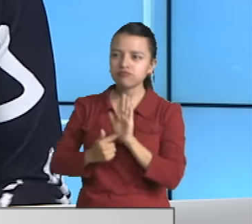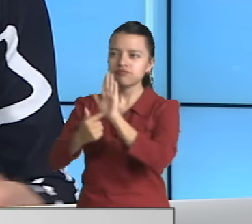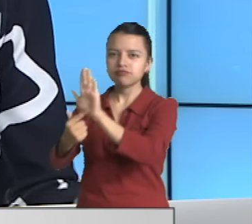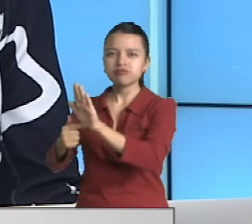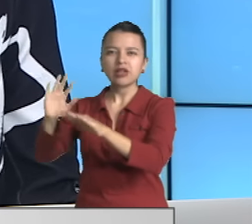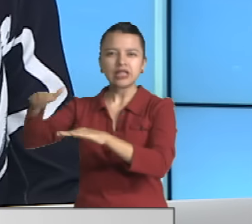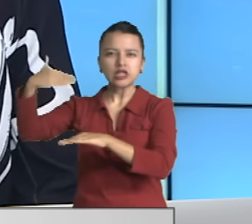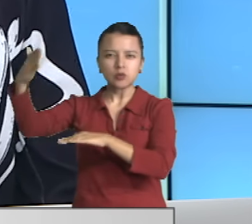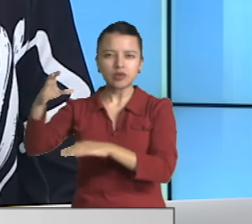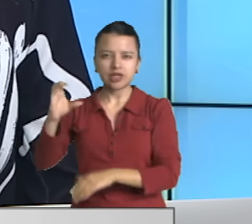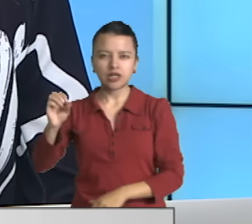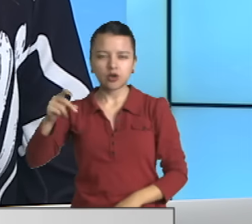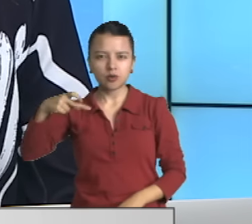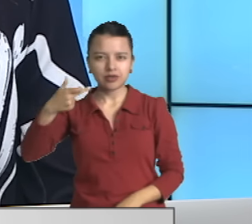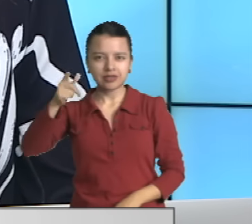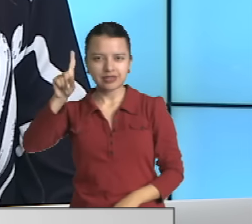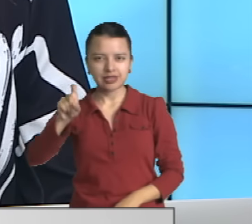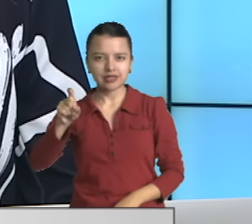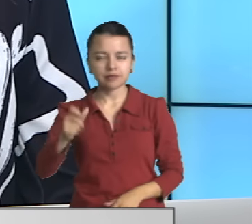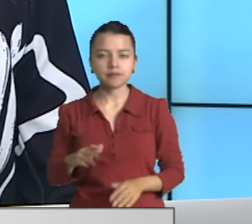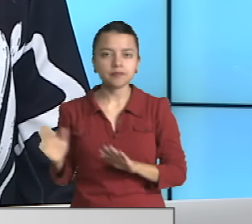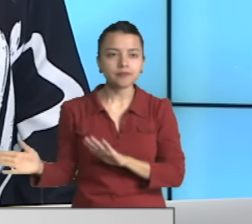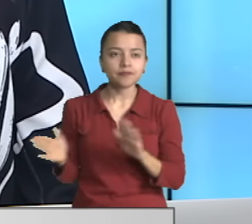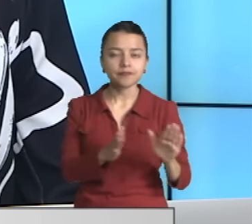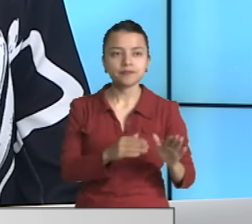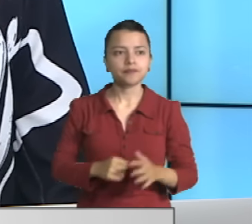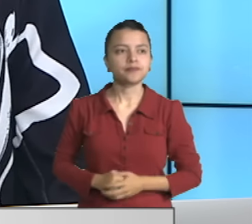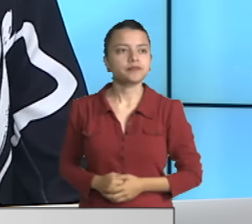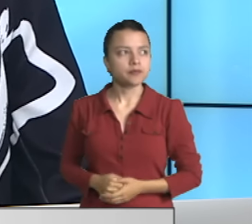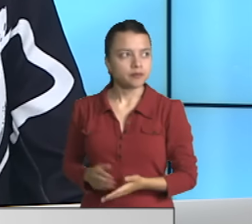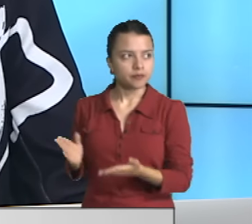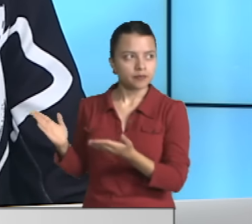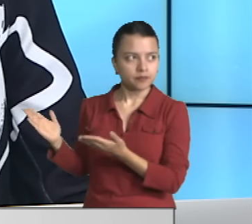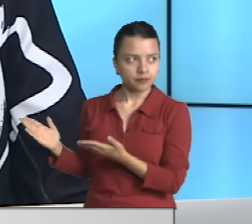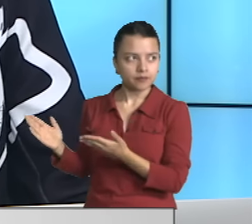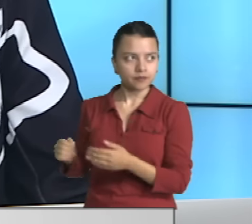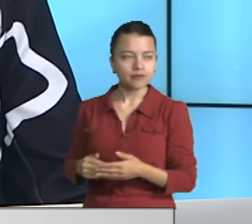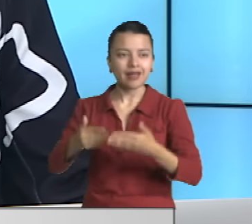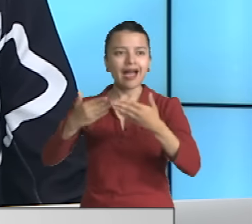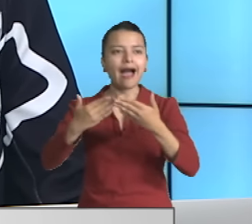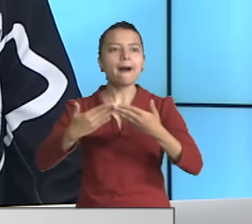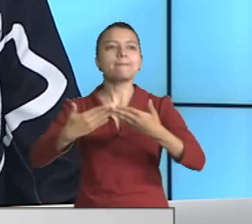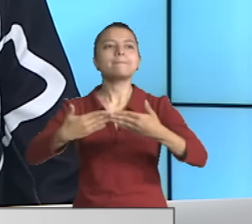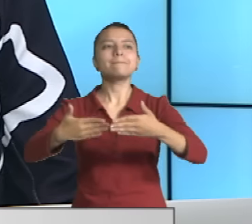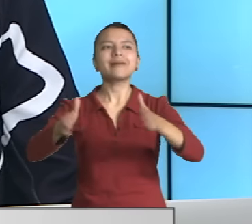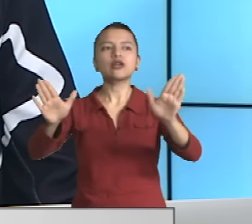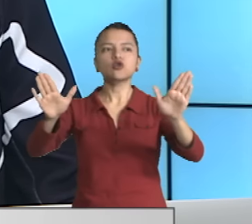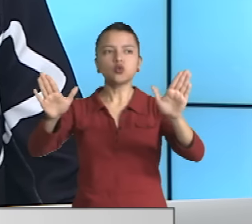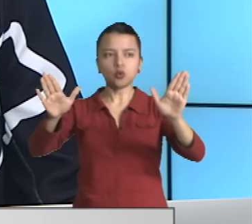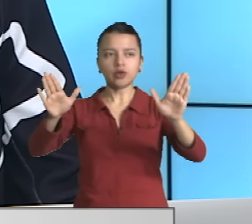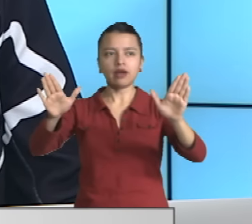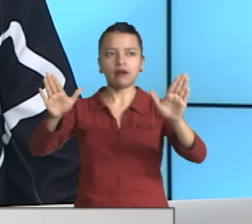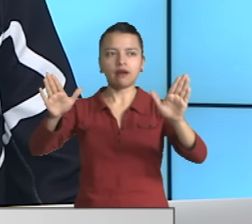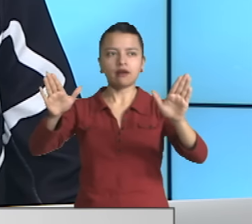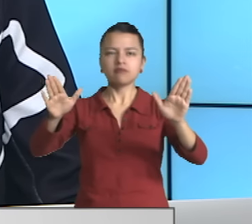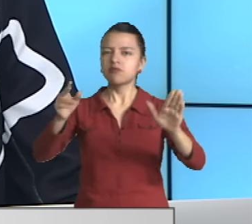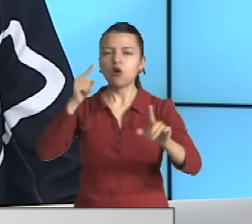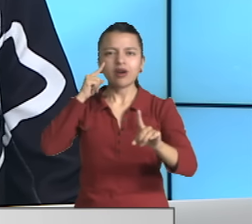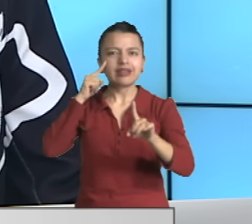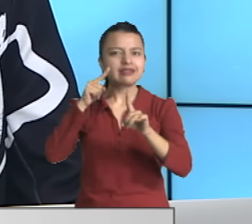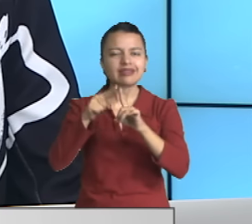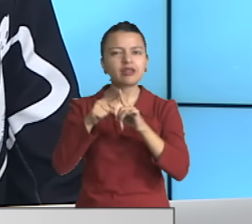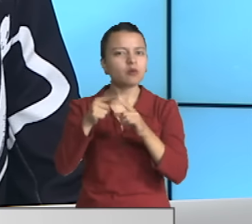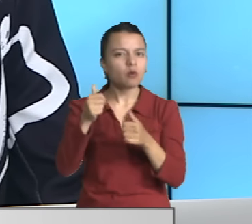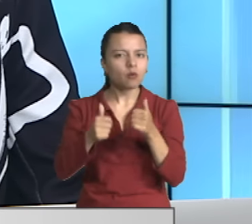Cauca se hizo el lanzamiento de la primera convocatoria para la apertura del Centro de Reindustrialización Láctea y de Café, que tiene como objetivo